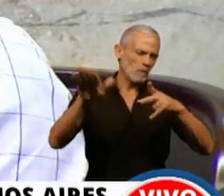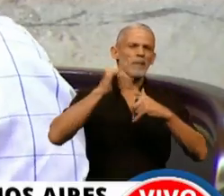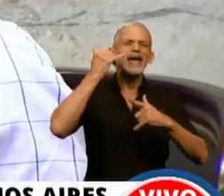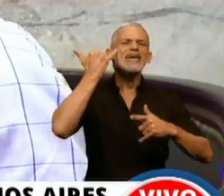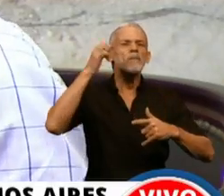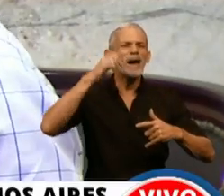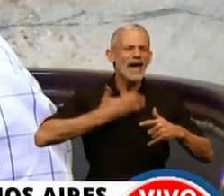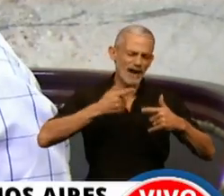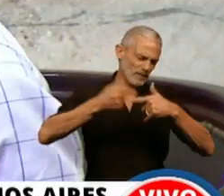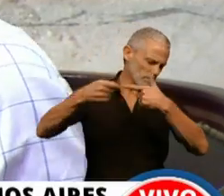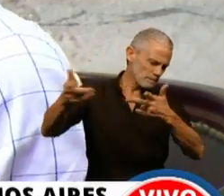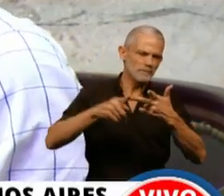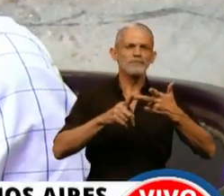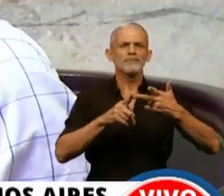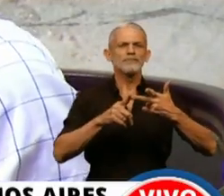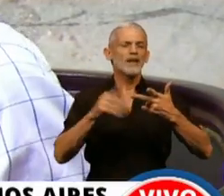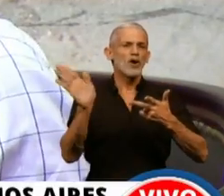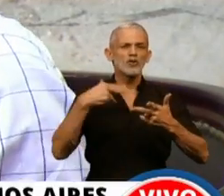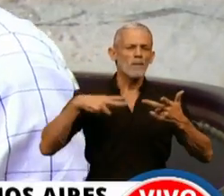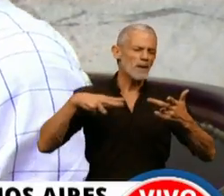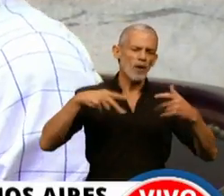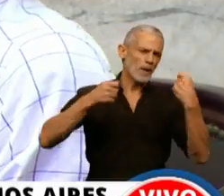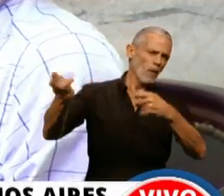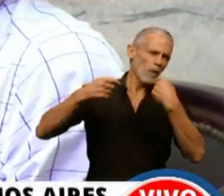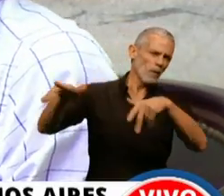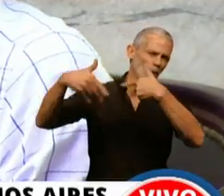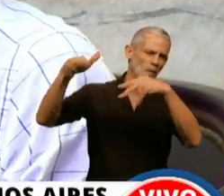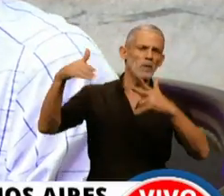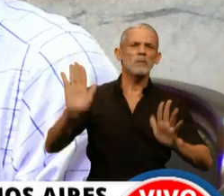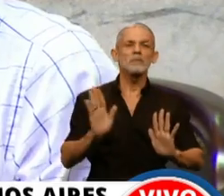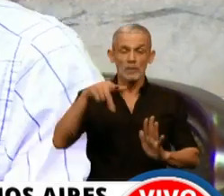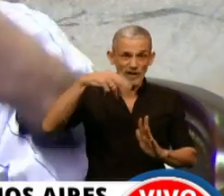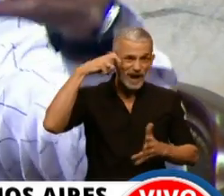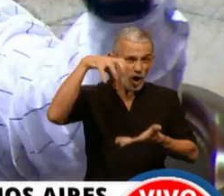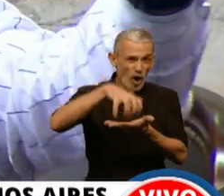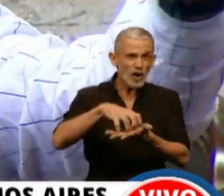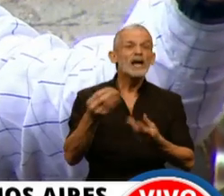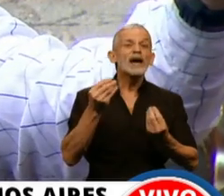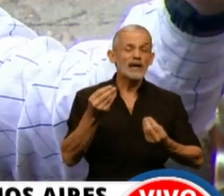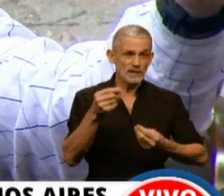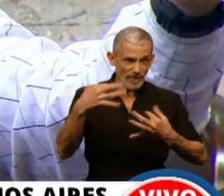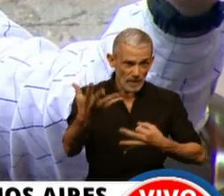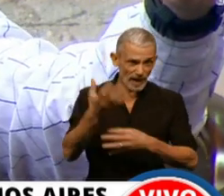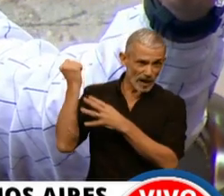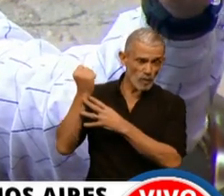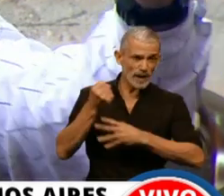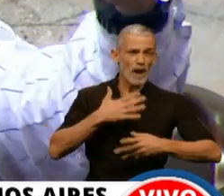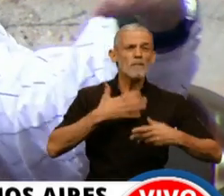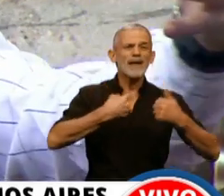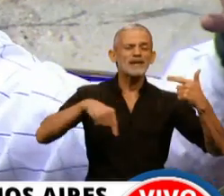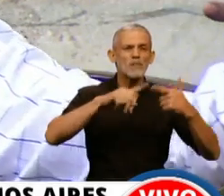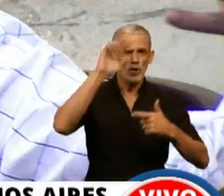pp entrega total del patrimonio nacional la pregunta en este congreso no tiene que recuperar el patrimonio nacional